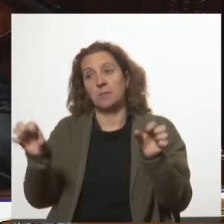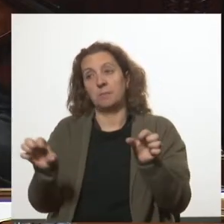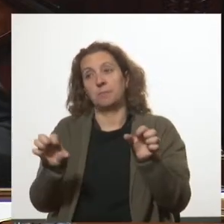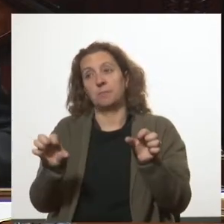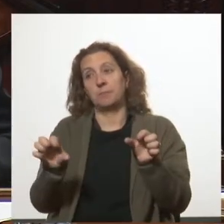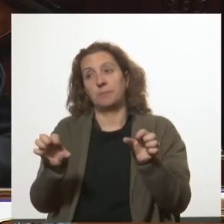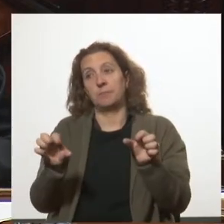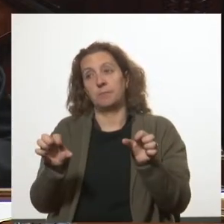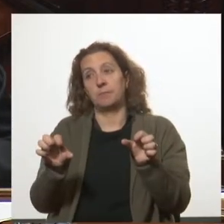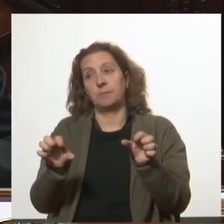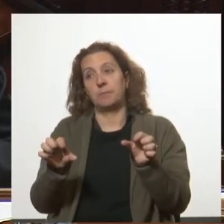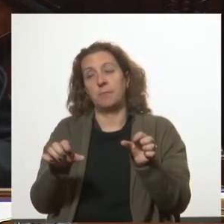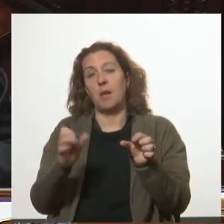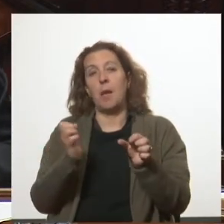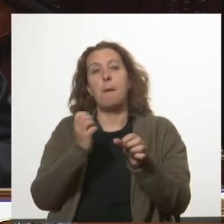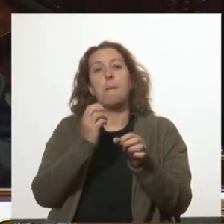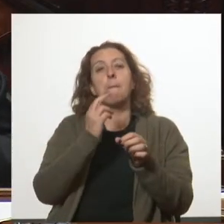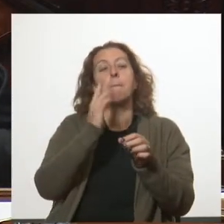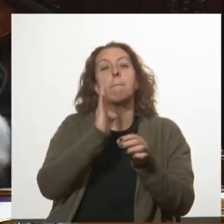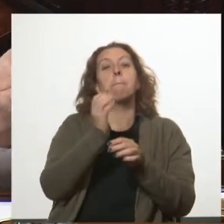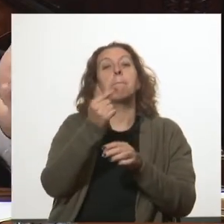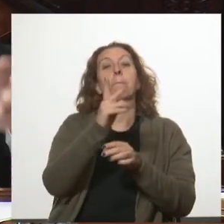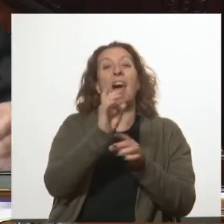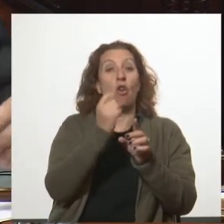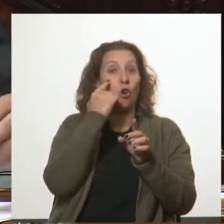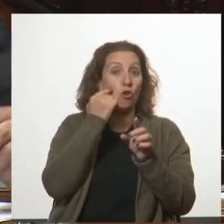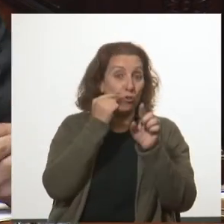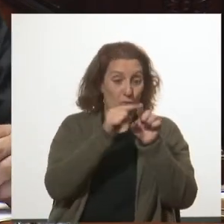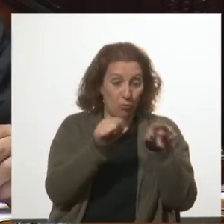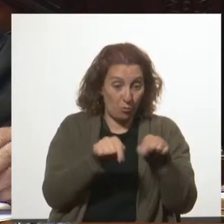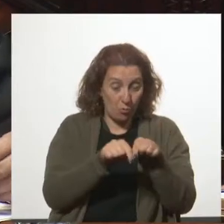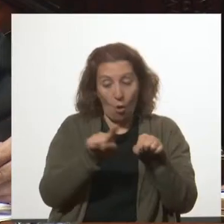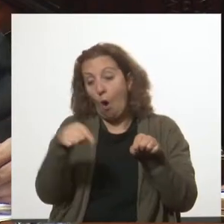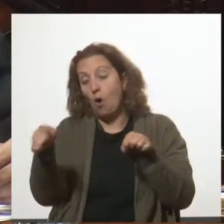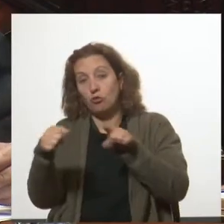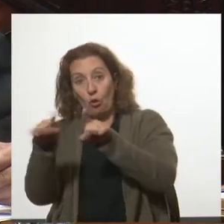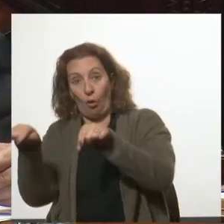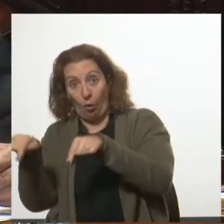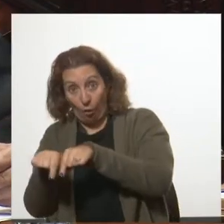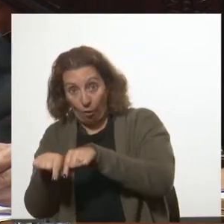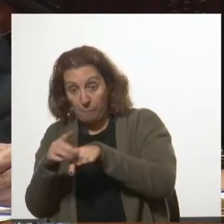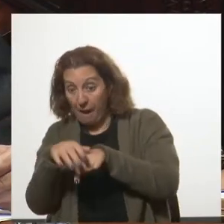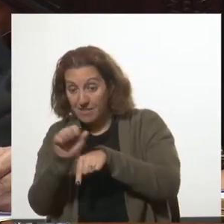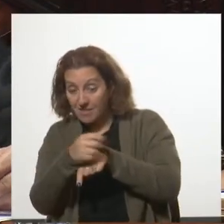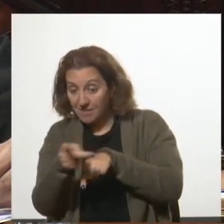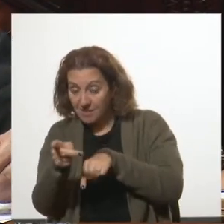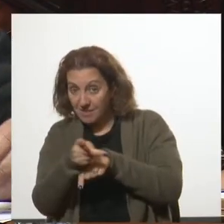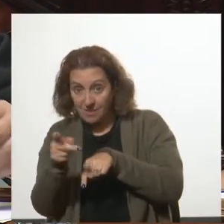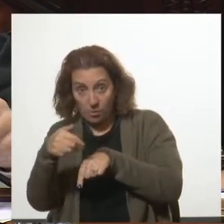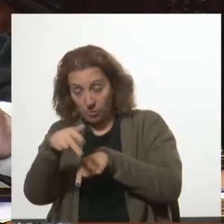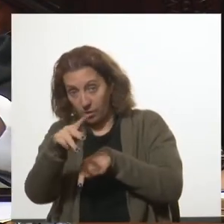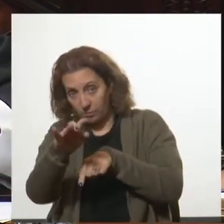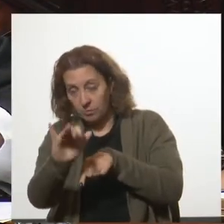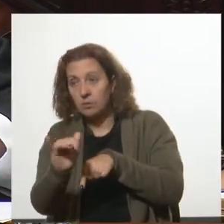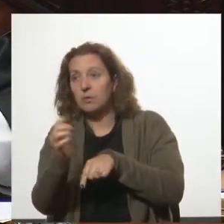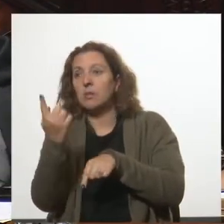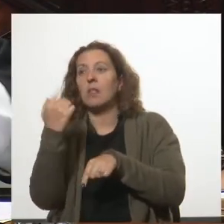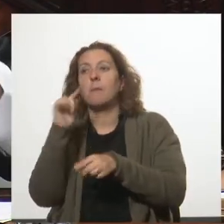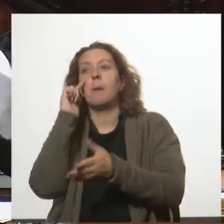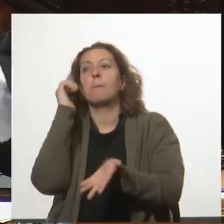en más de un padrón se debe presentar el correspondiente